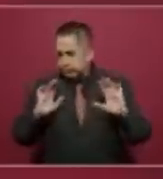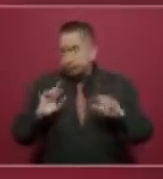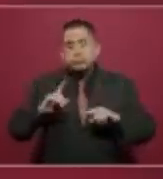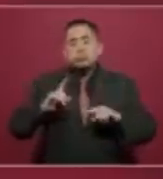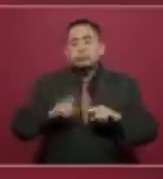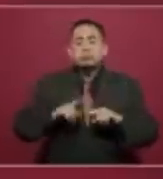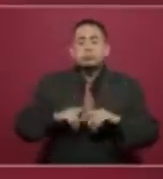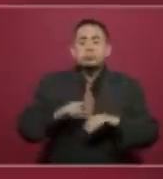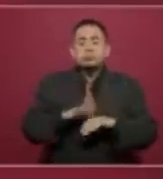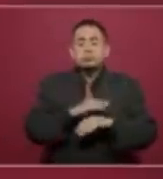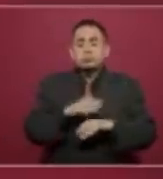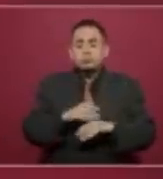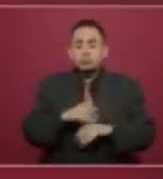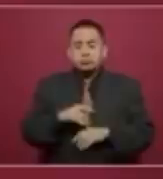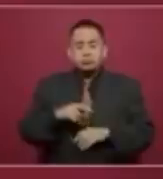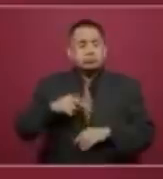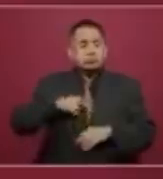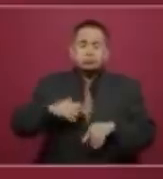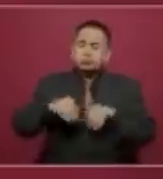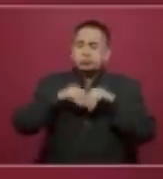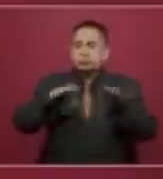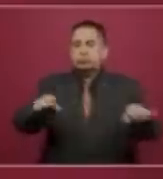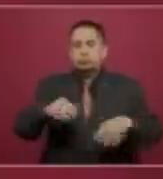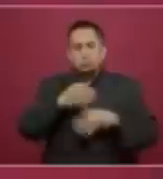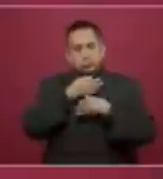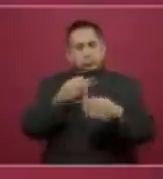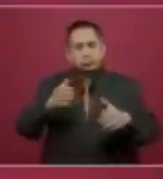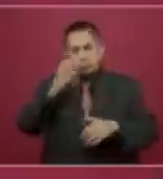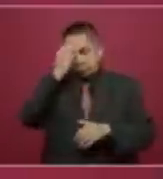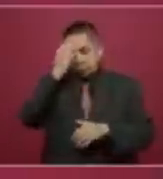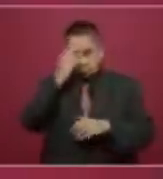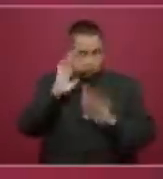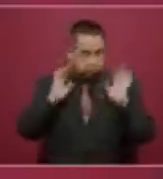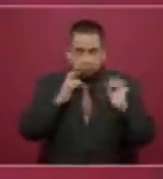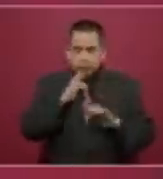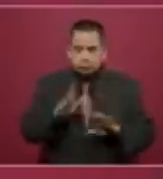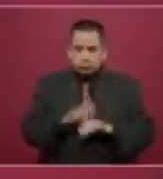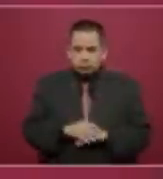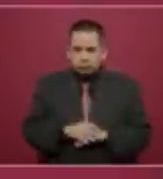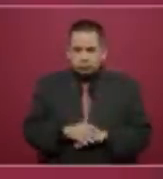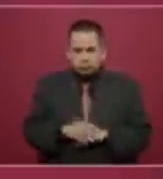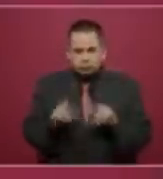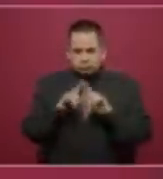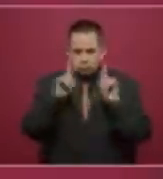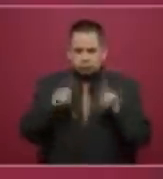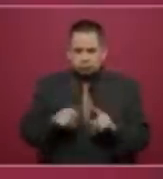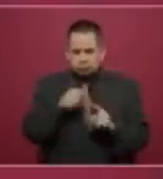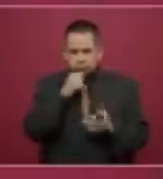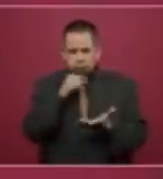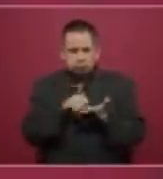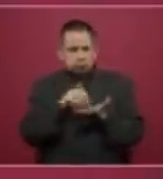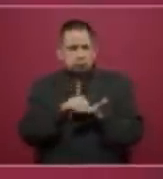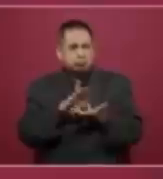que di a conocer lo de el memorándum,